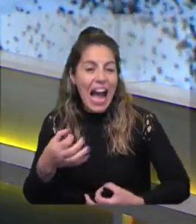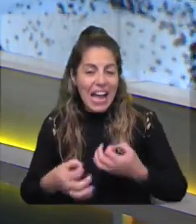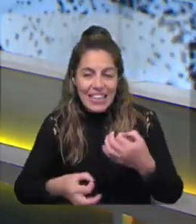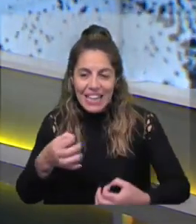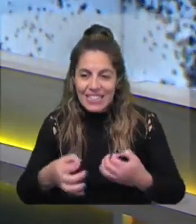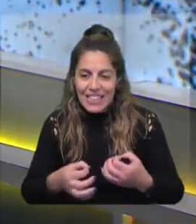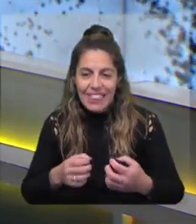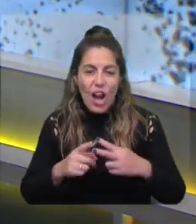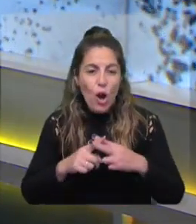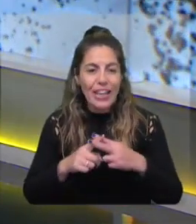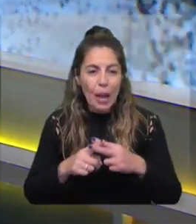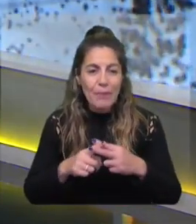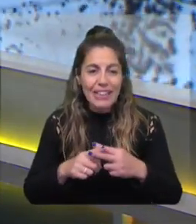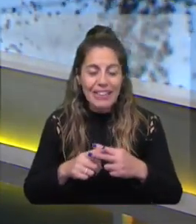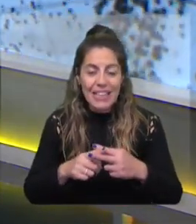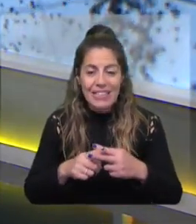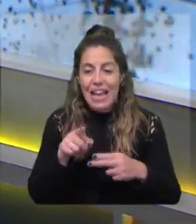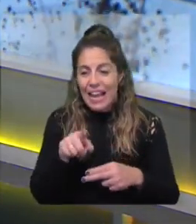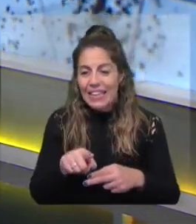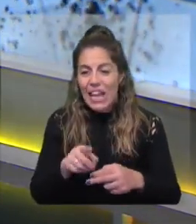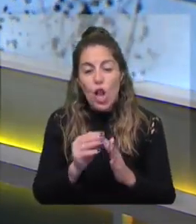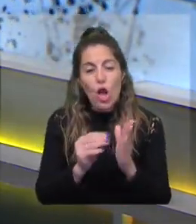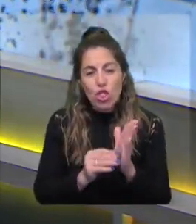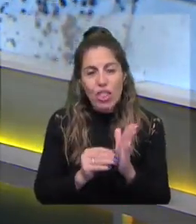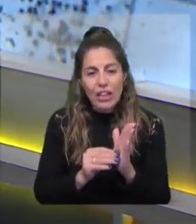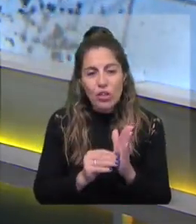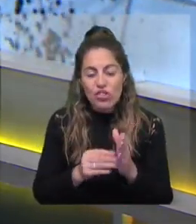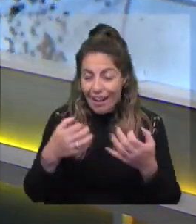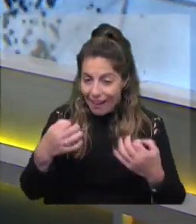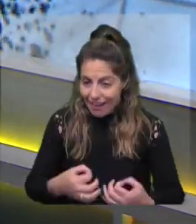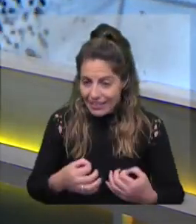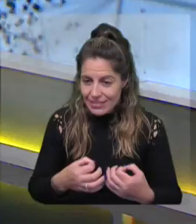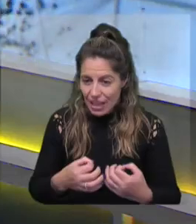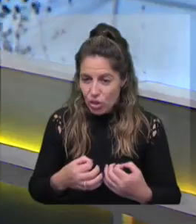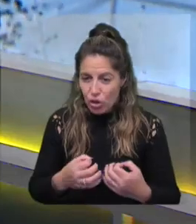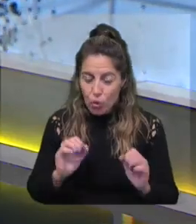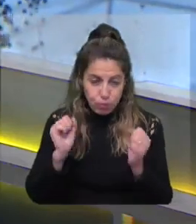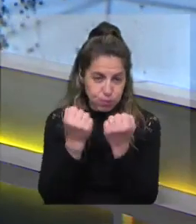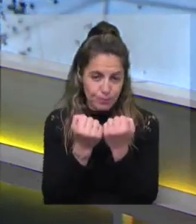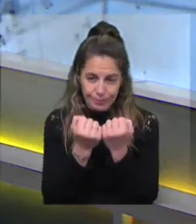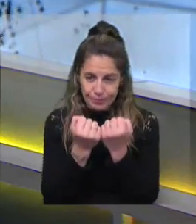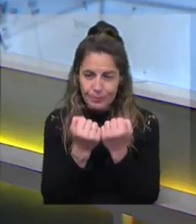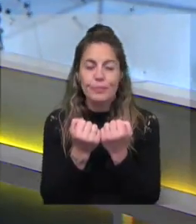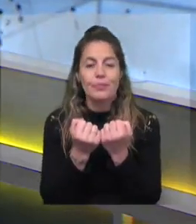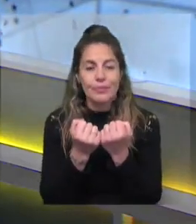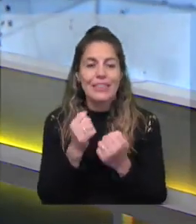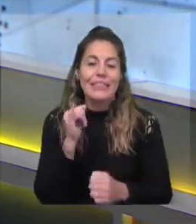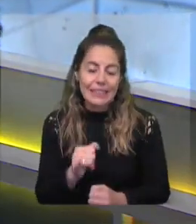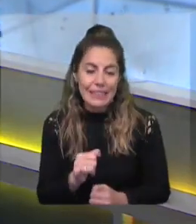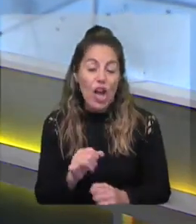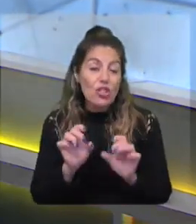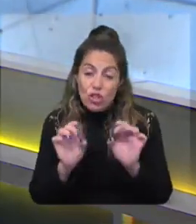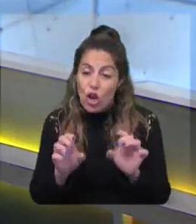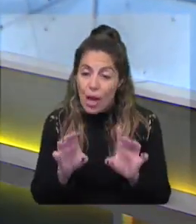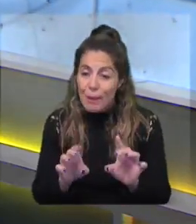con herramientas genéticas. Los datos están totalmente garantizados en cuanto a su confidencialidad y